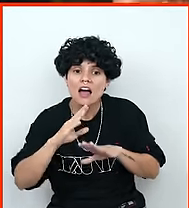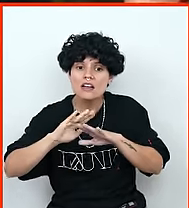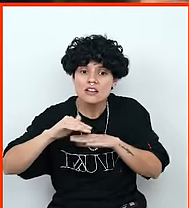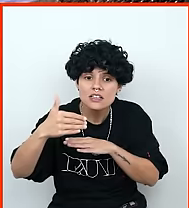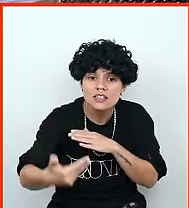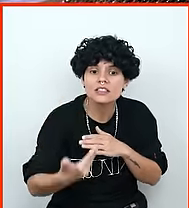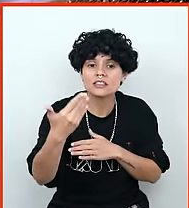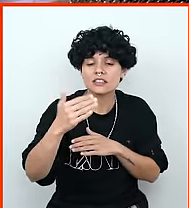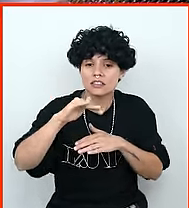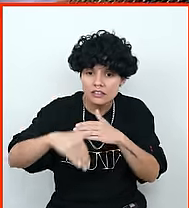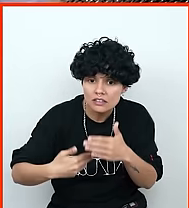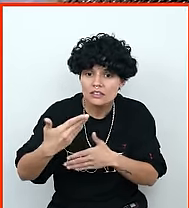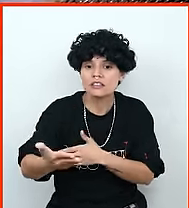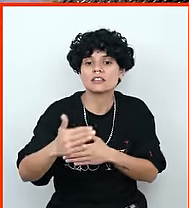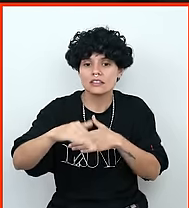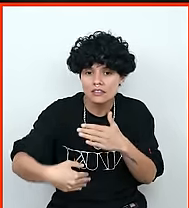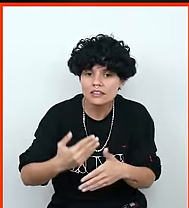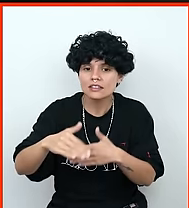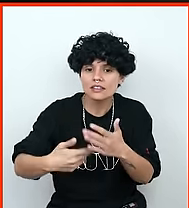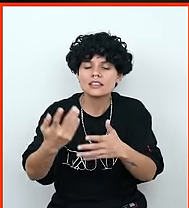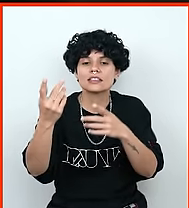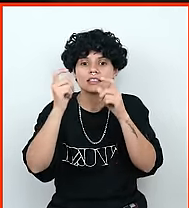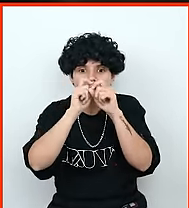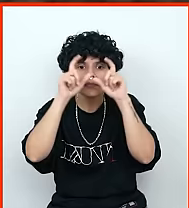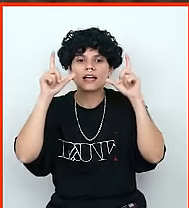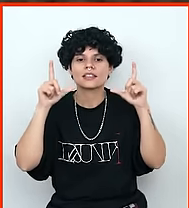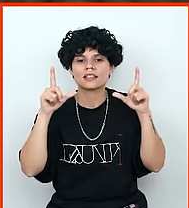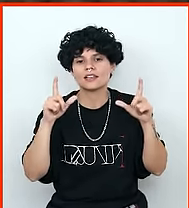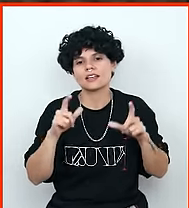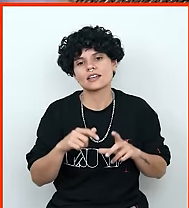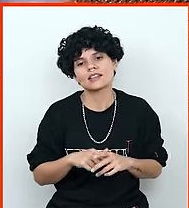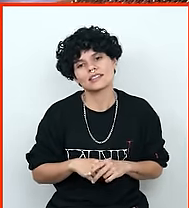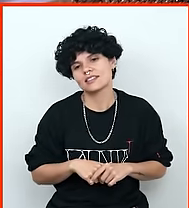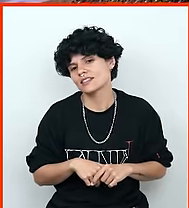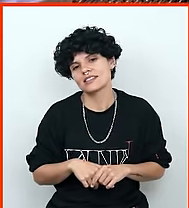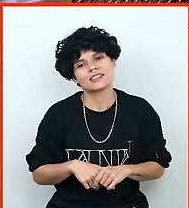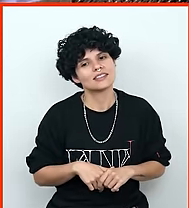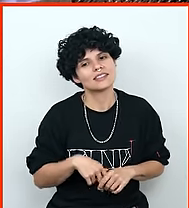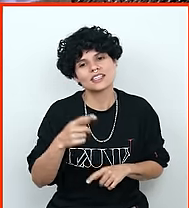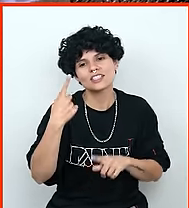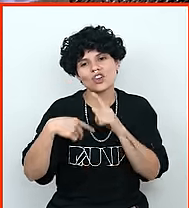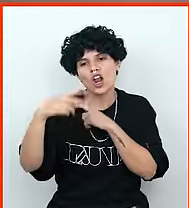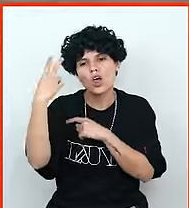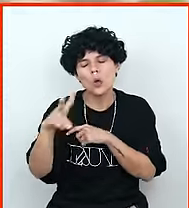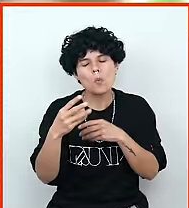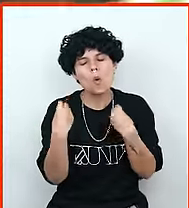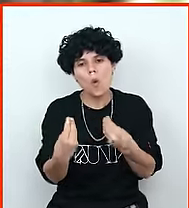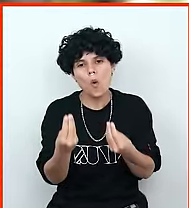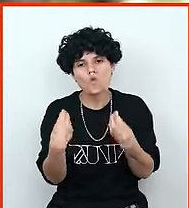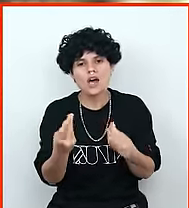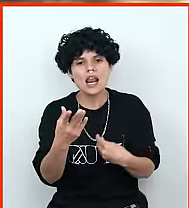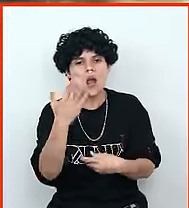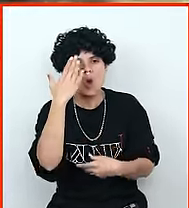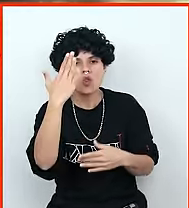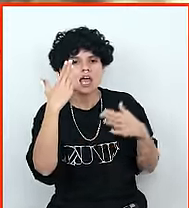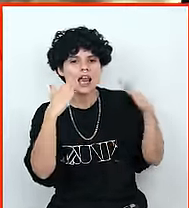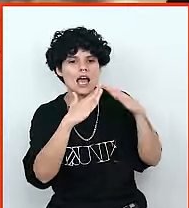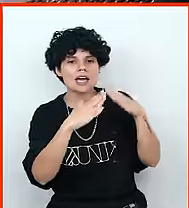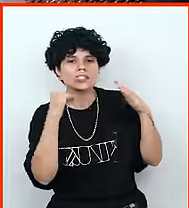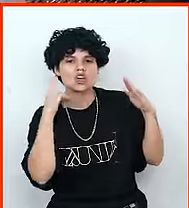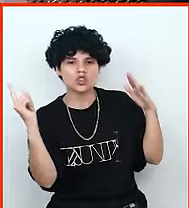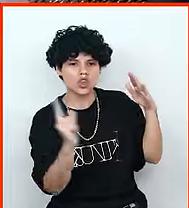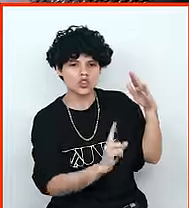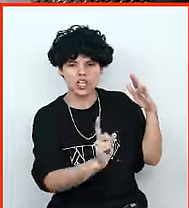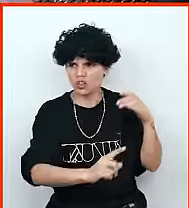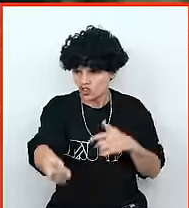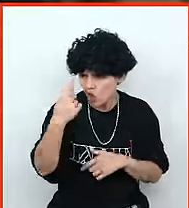3 días después, es que la weá es buena. Pero esta weá era droga, sí. Tu historia es muy buena. Yo cuando no llegué a la casa, o sea,